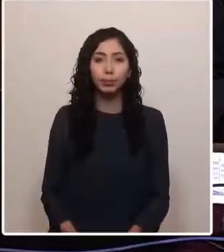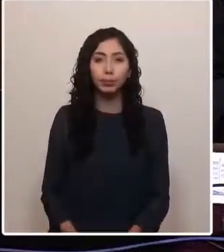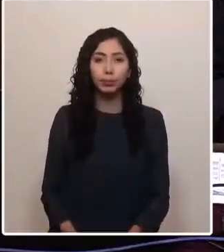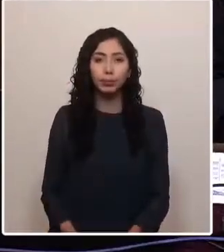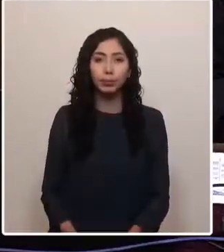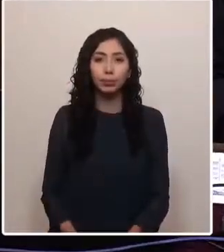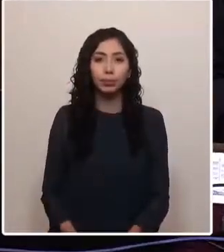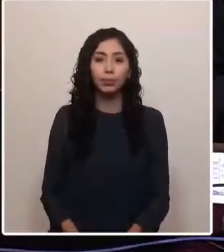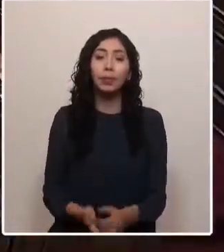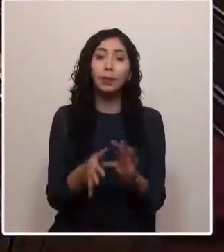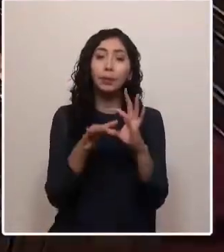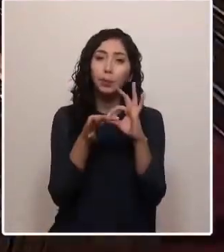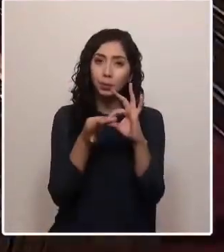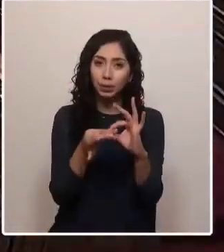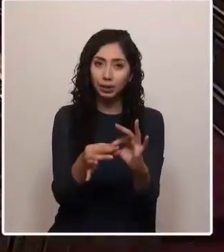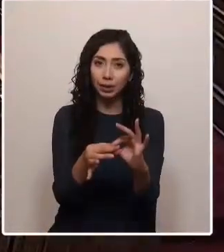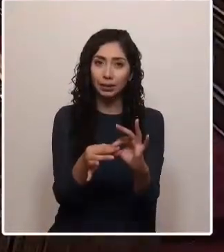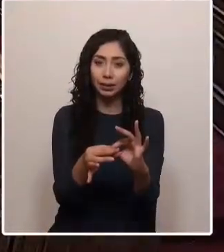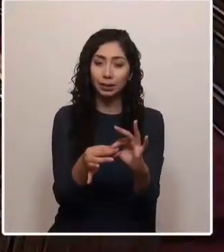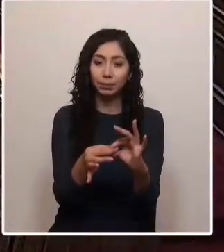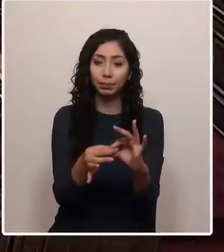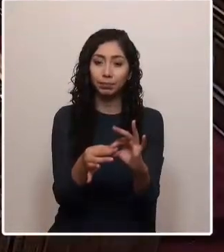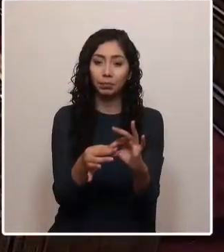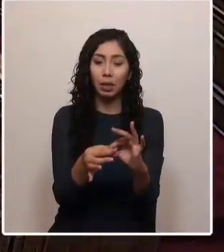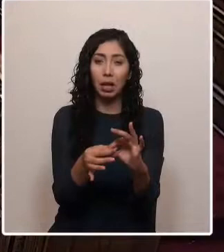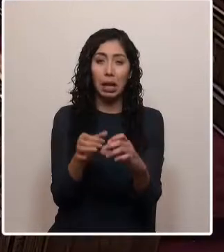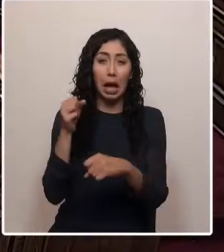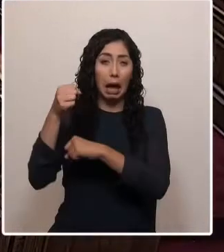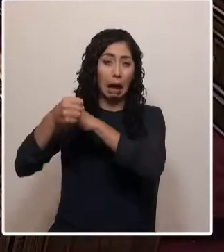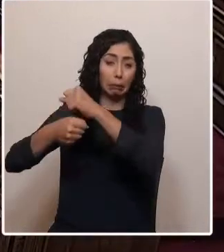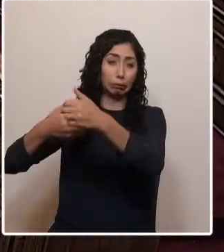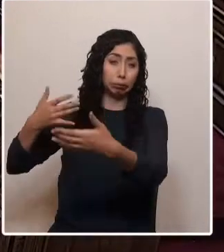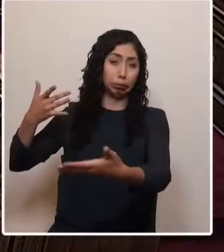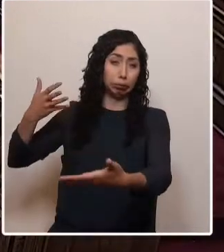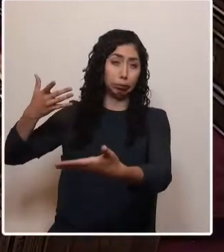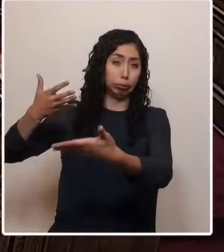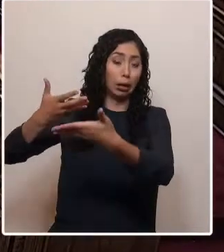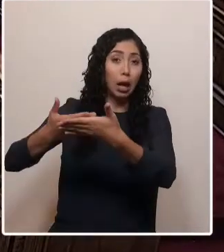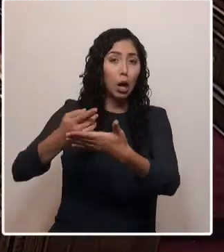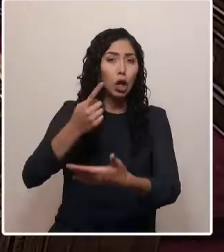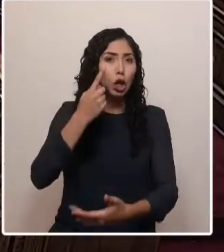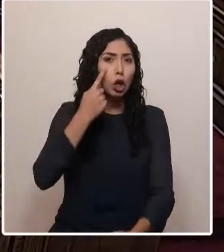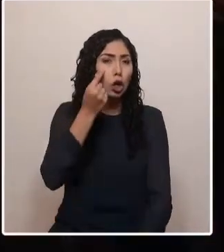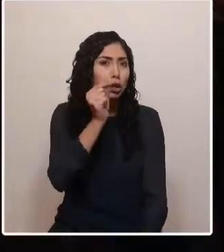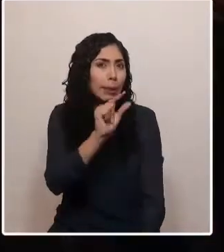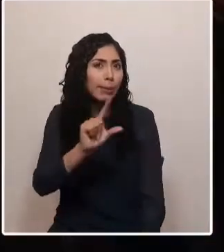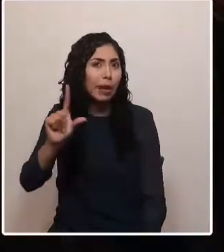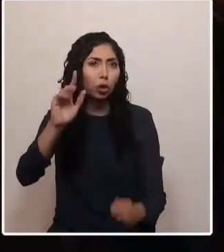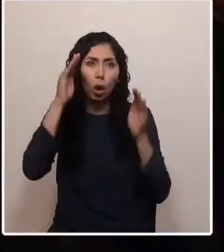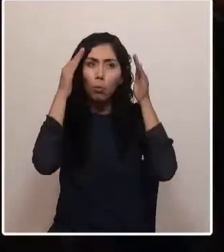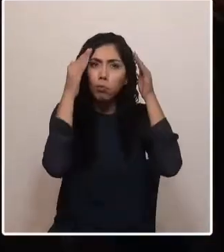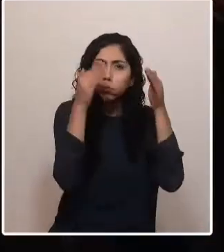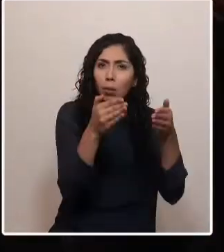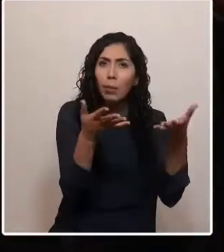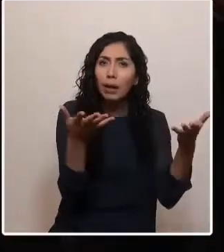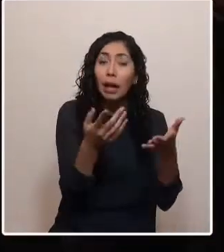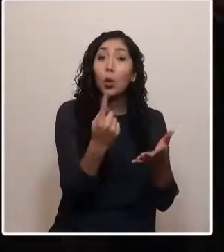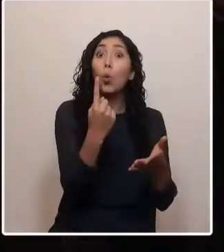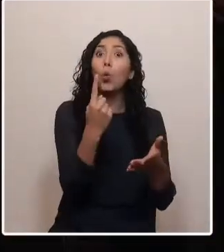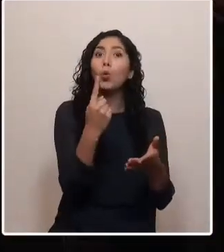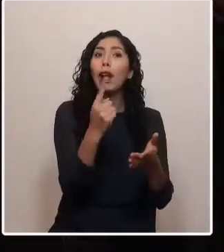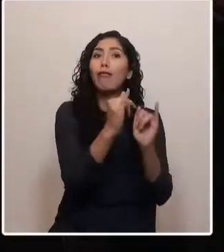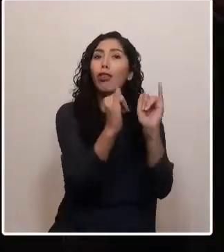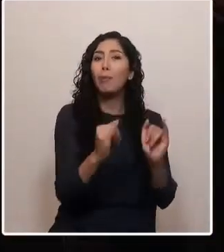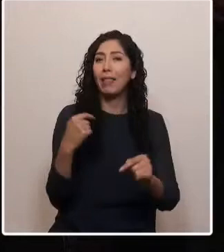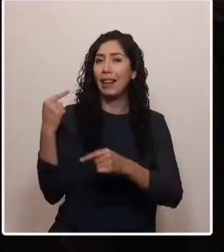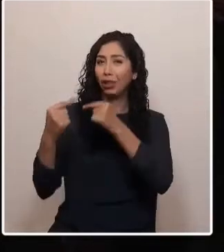Muchas gracias. Durante siglos, el conocimiento fue destinado a imponer una versión de la historia de